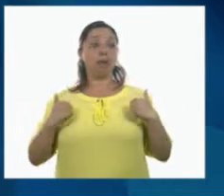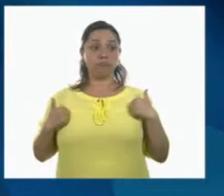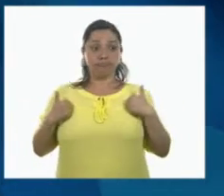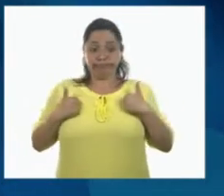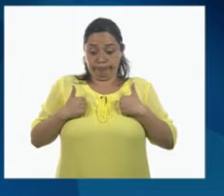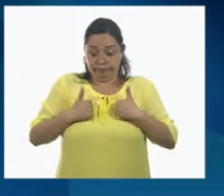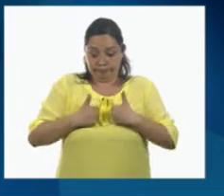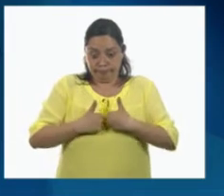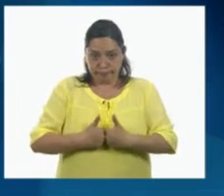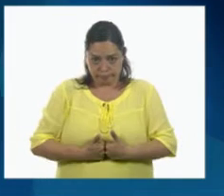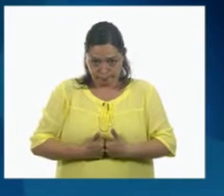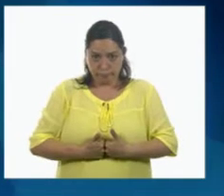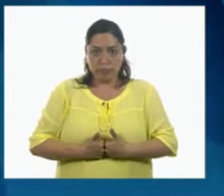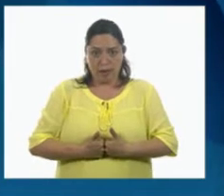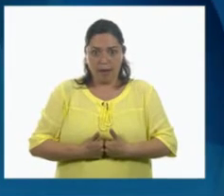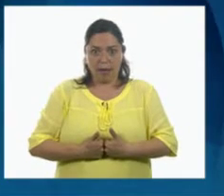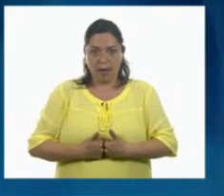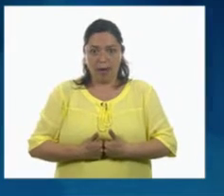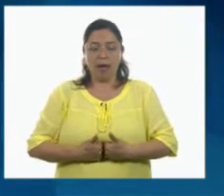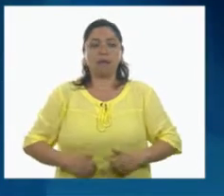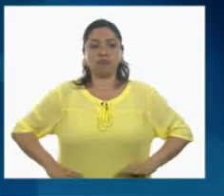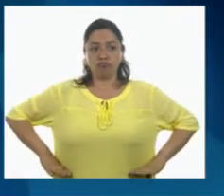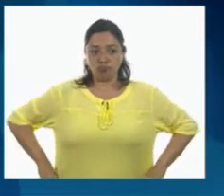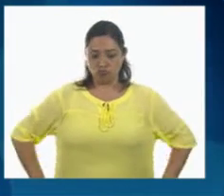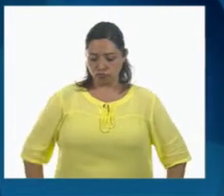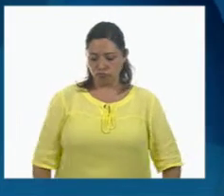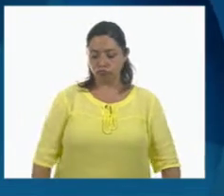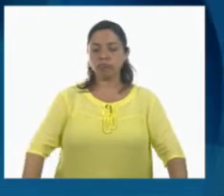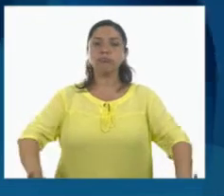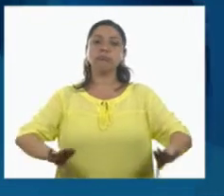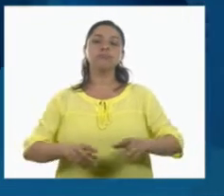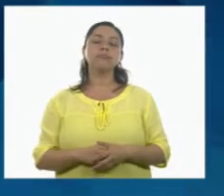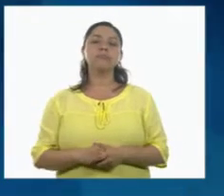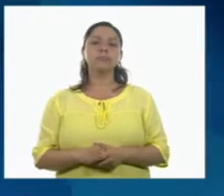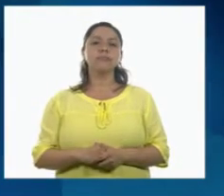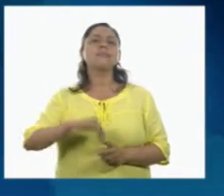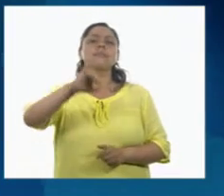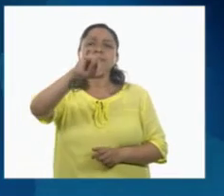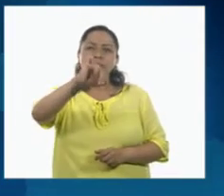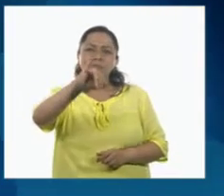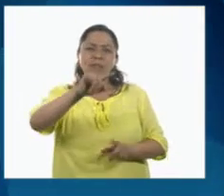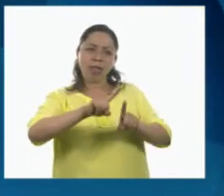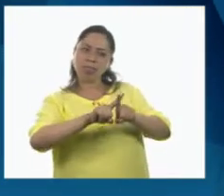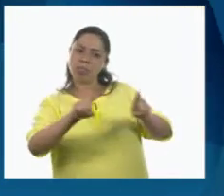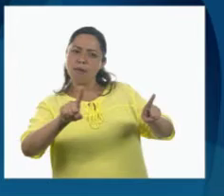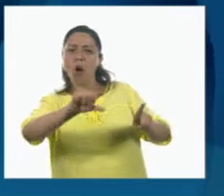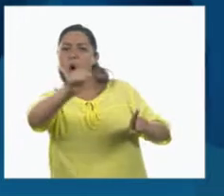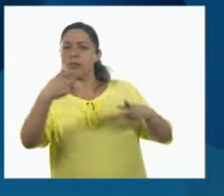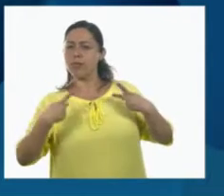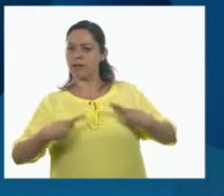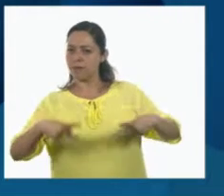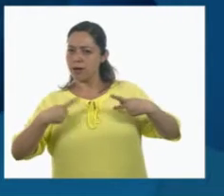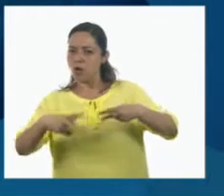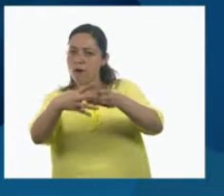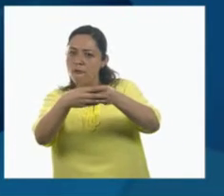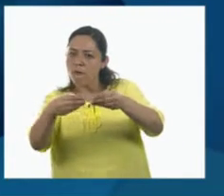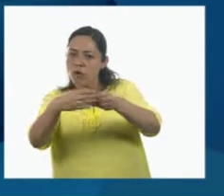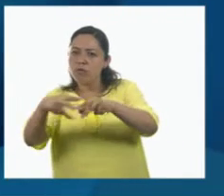y un fondo. Sí, es verdad. A diferencia de las personas que están vendiendo la fruta.